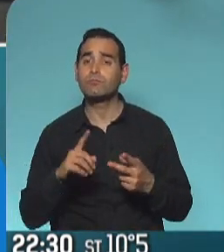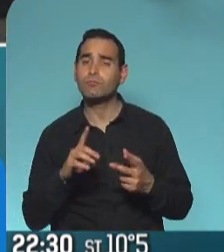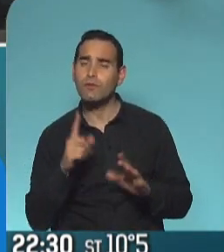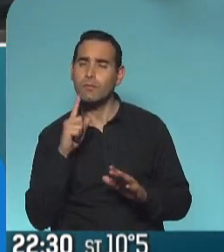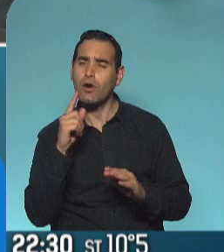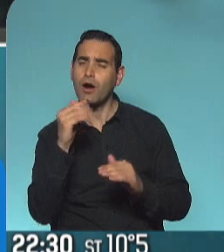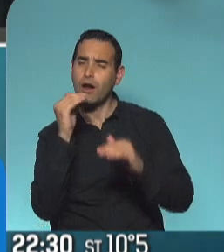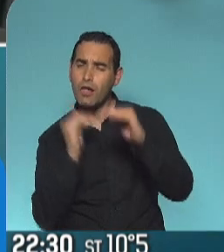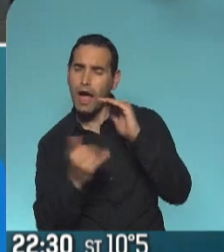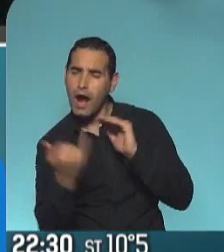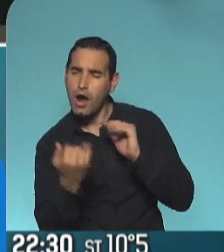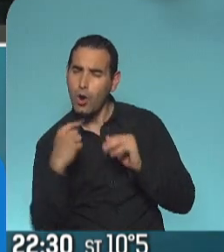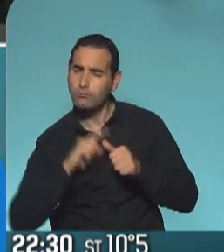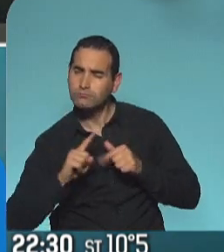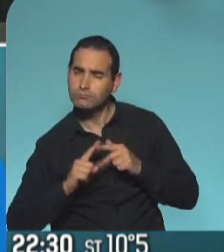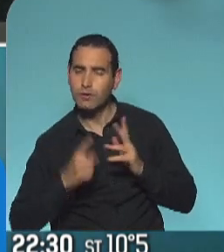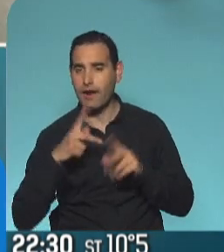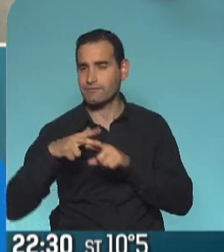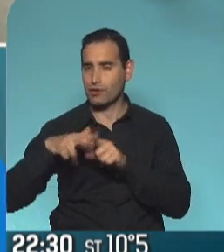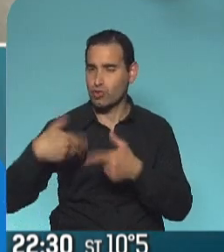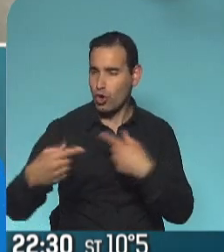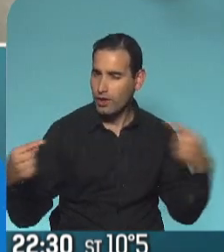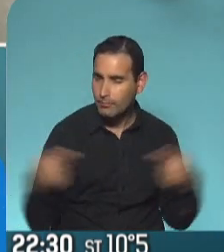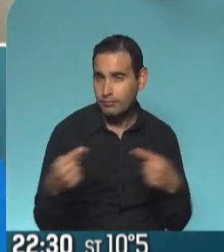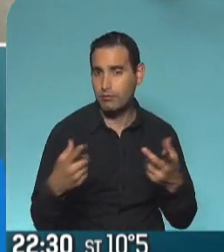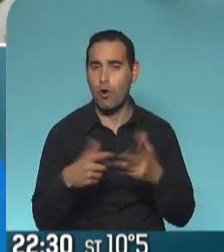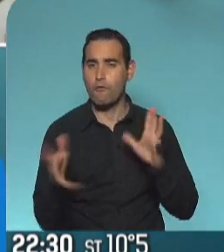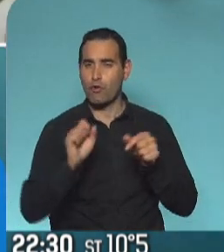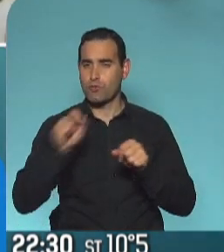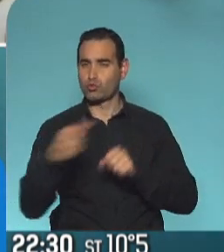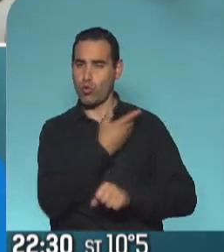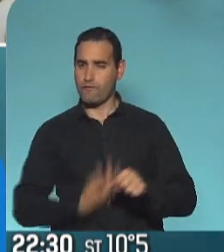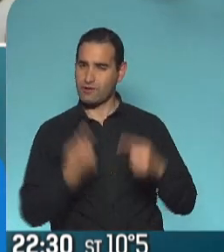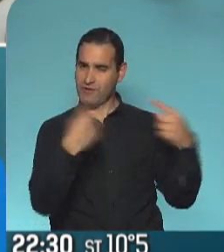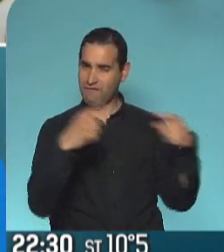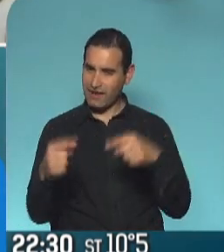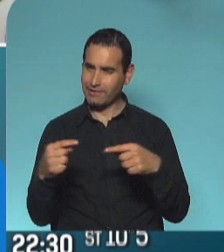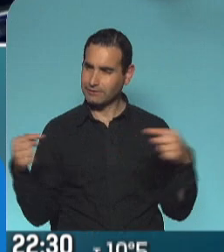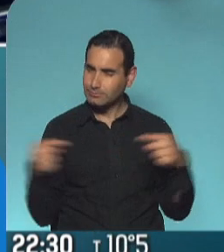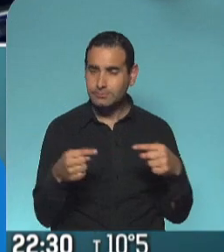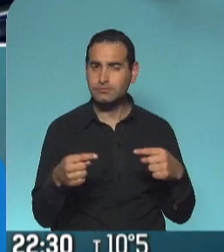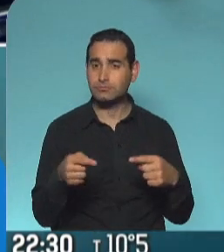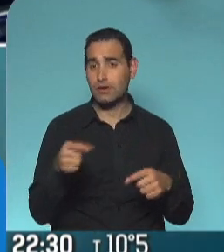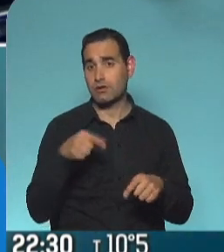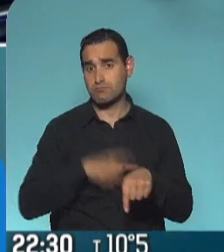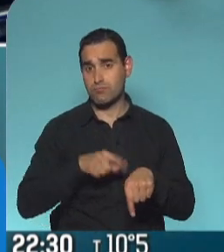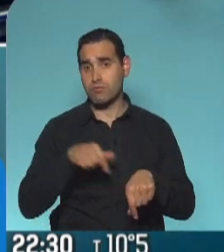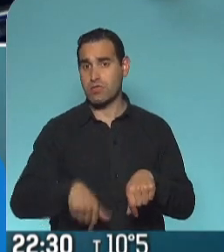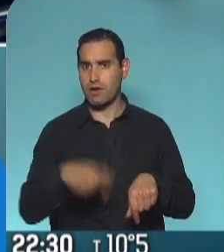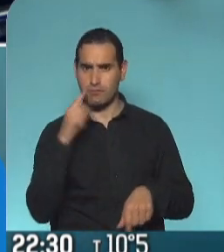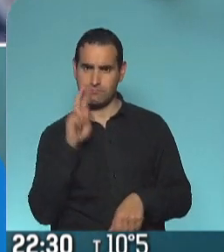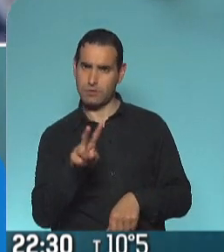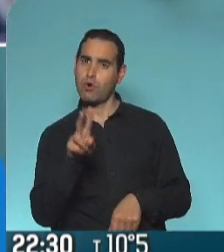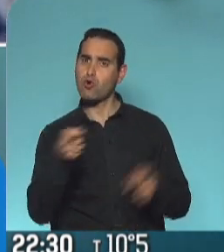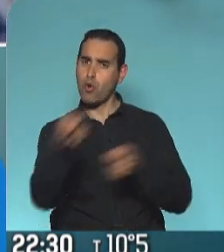esconde otras dimensiones, tecnológica, de modelos políticos diferentes. En este momento, decíamos, está a la vista